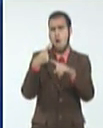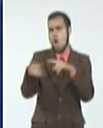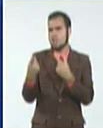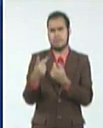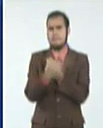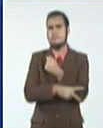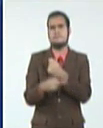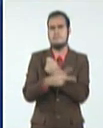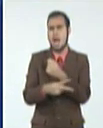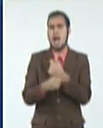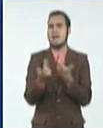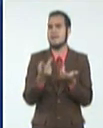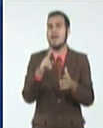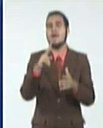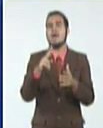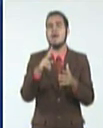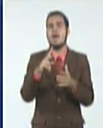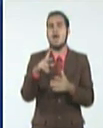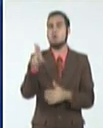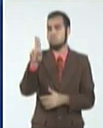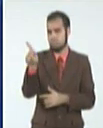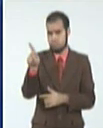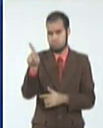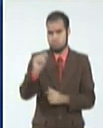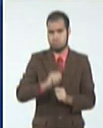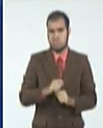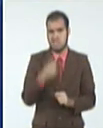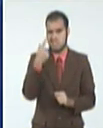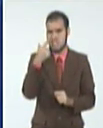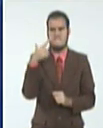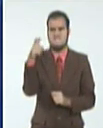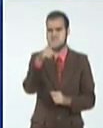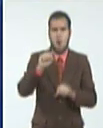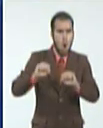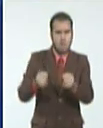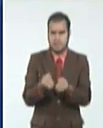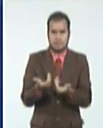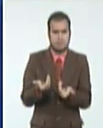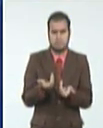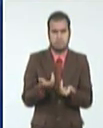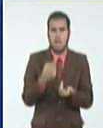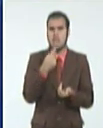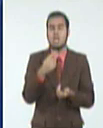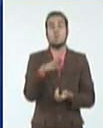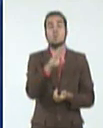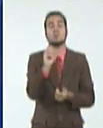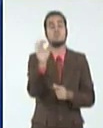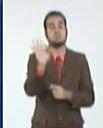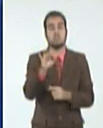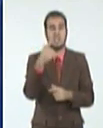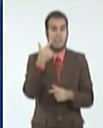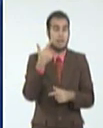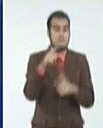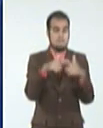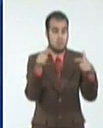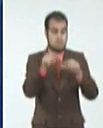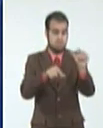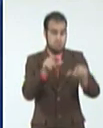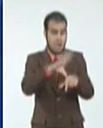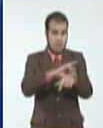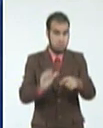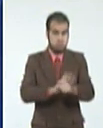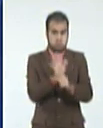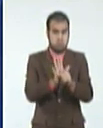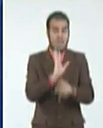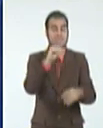confinamiento y vacunación obligatoria. Otro de los titulares, el 40% de los nuevos casos de COVID-19 en los Estados